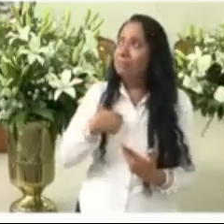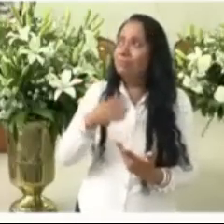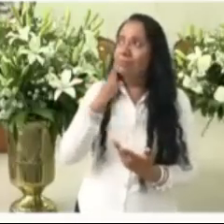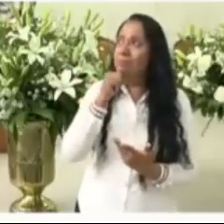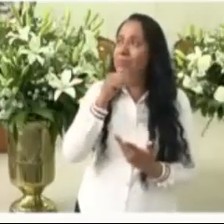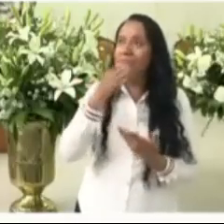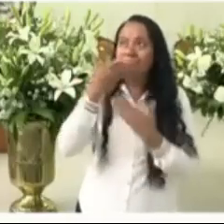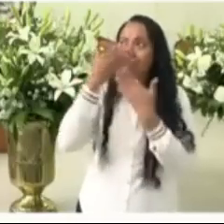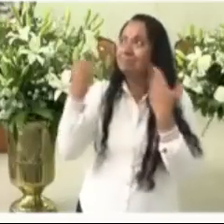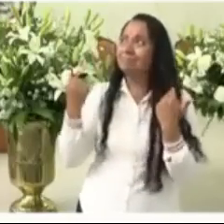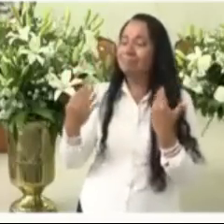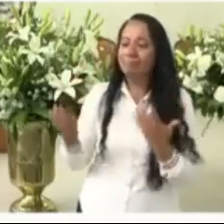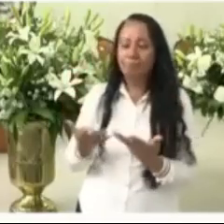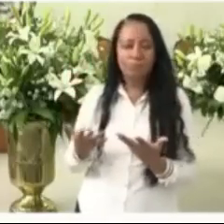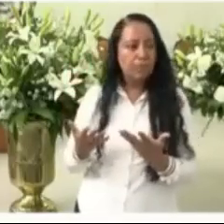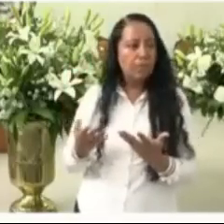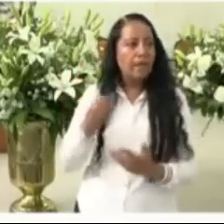tenemos fuerzas.